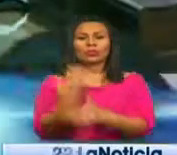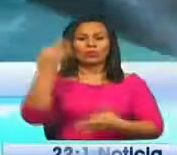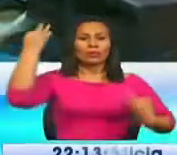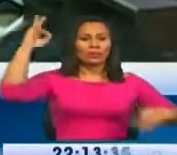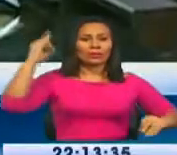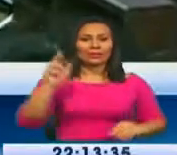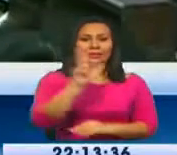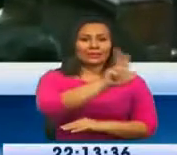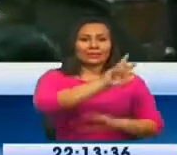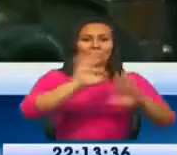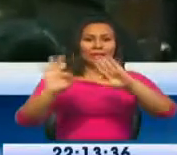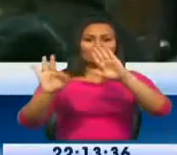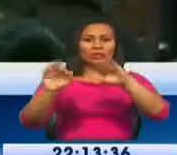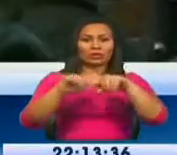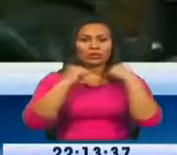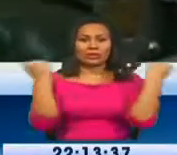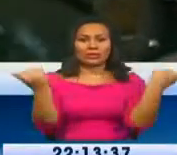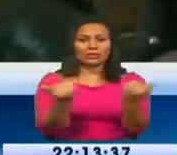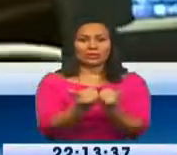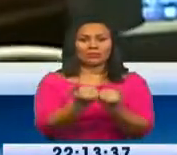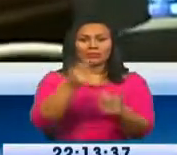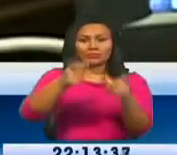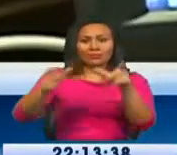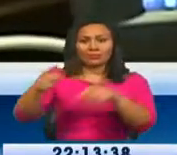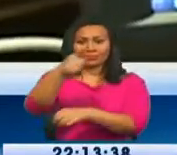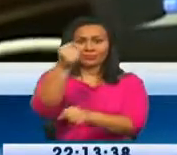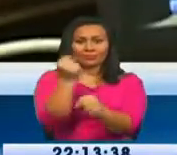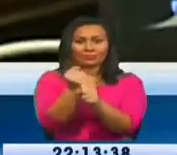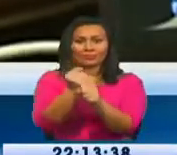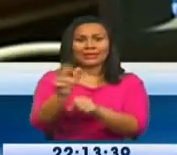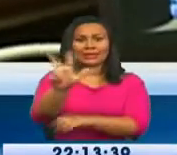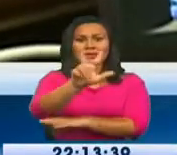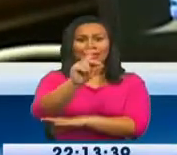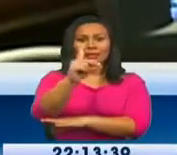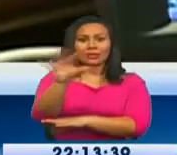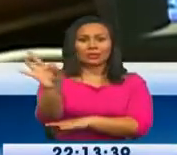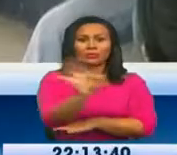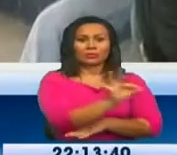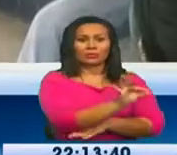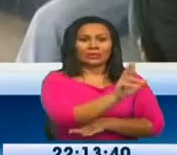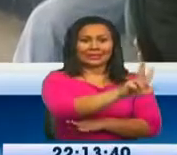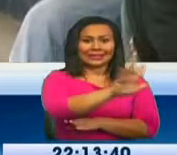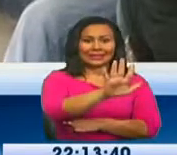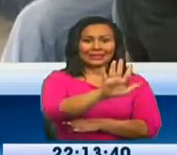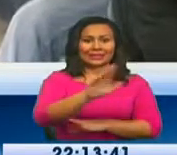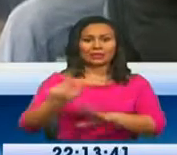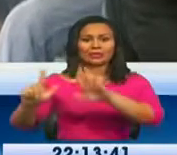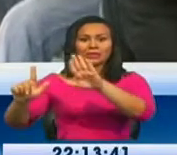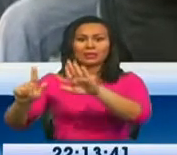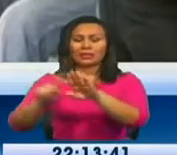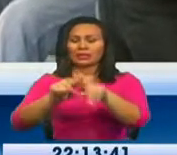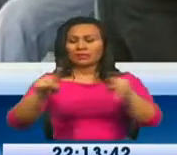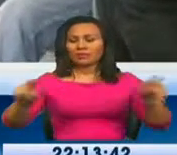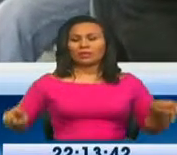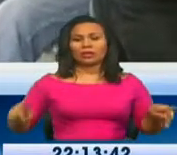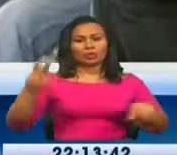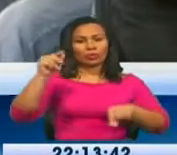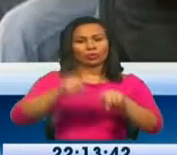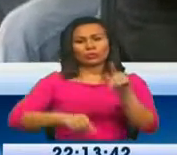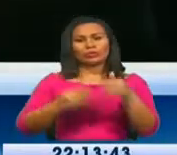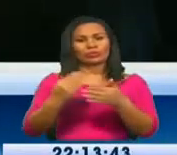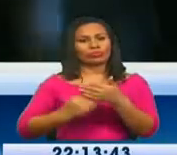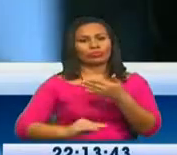38 asambleístas que actualmente se encuentran en funciones, 31 de país y 7 de oposición no podrán ser parte de los próximos